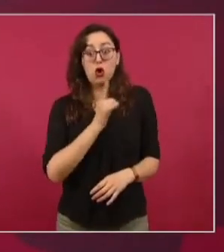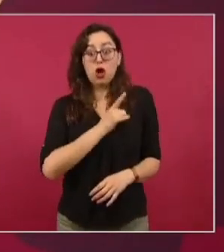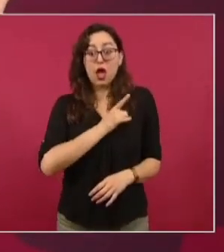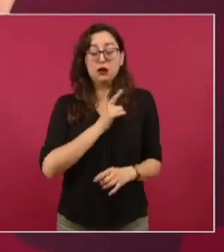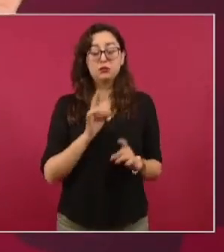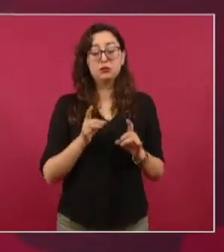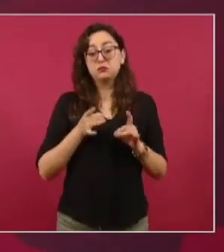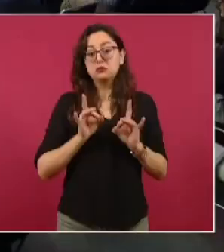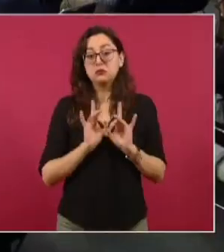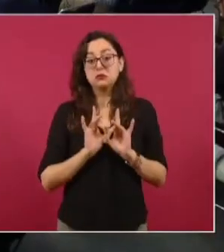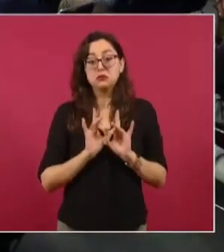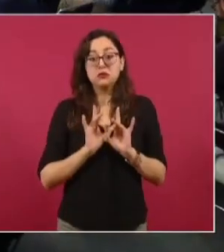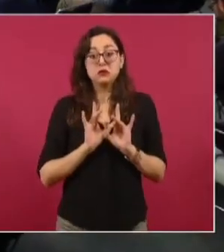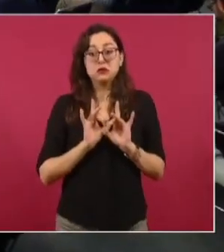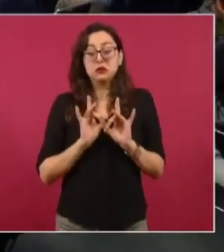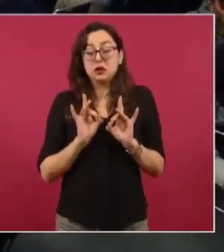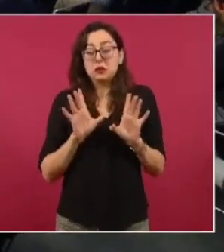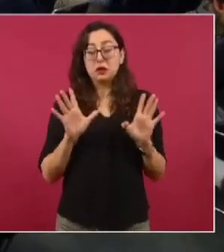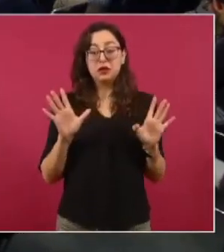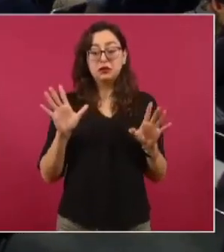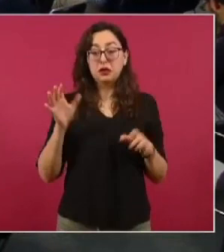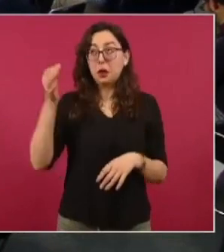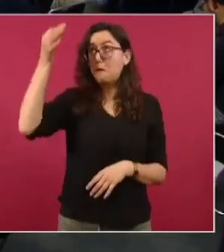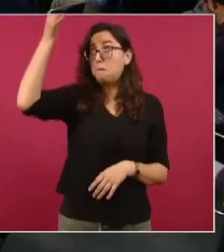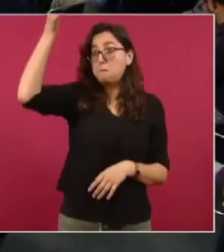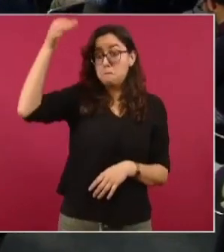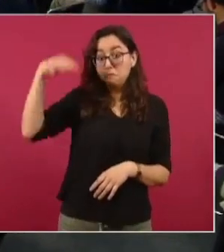como está todo tan avanzado